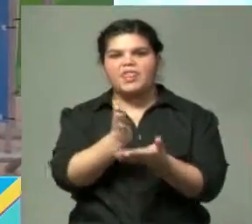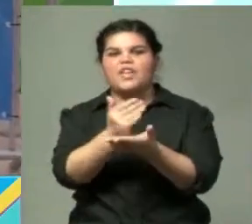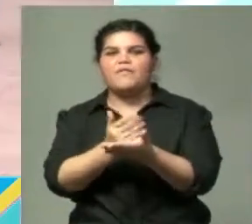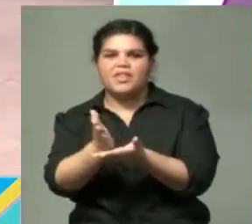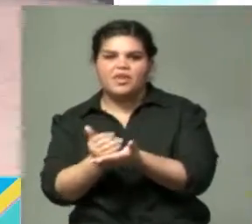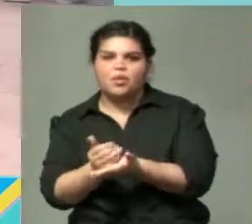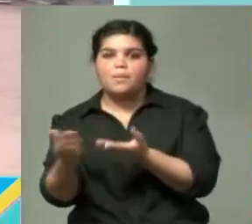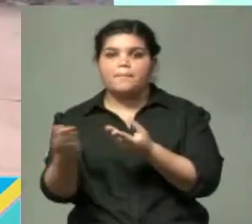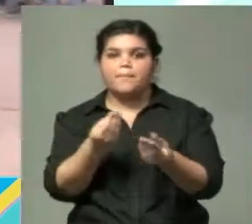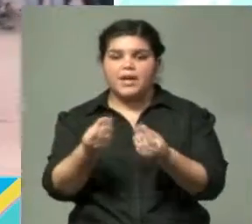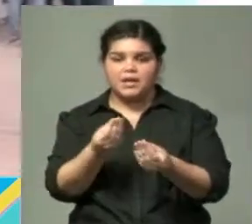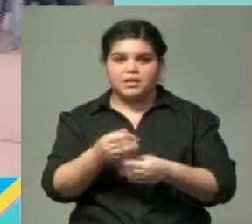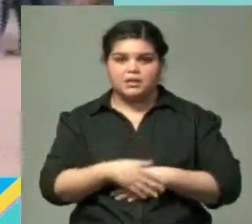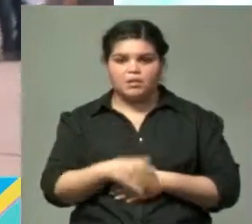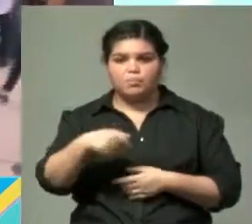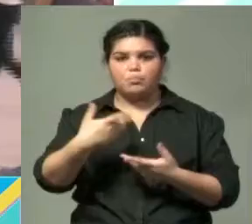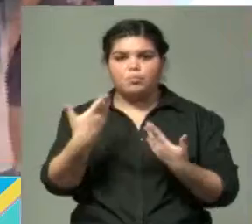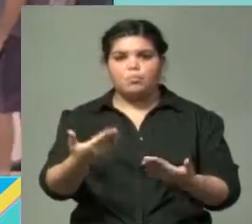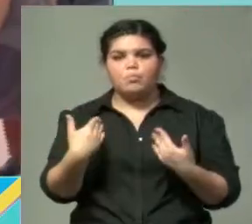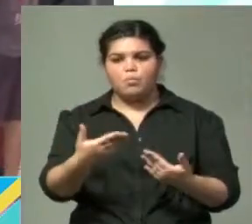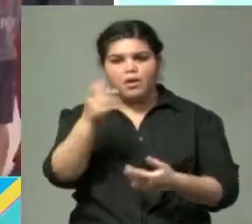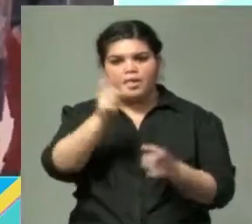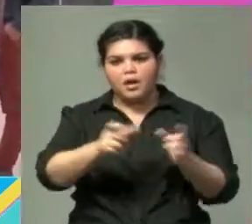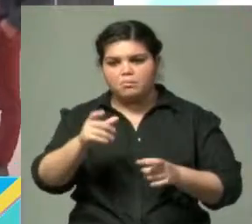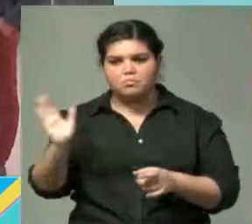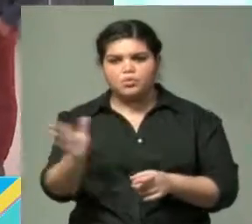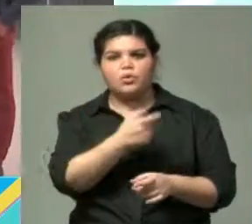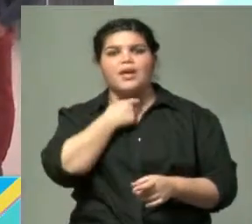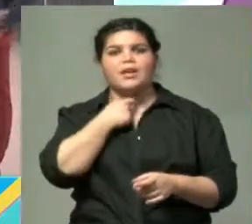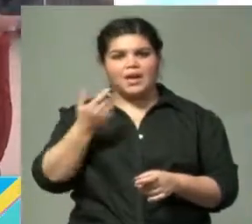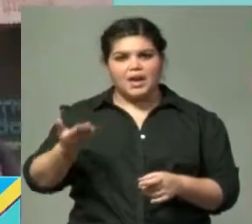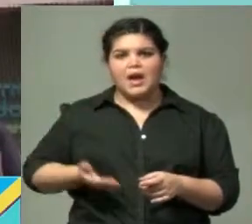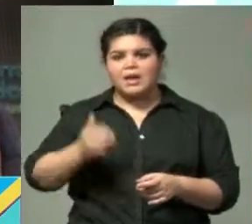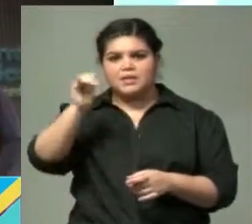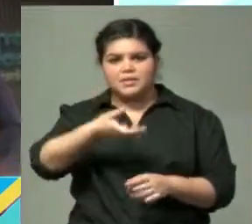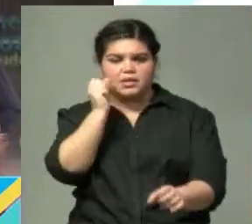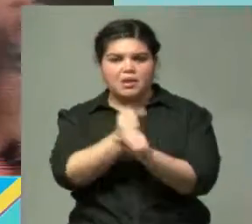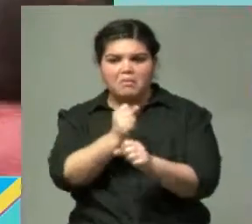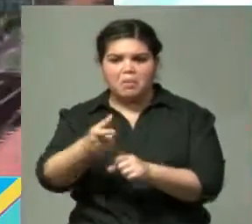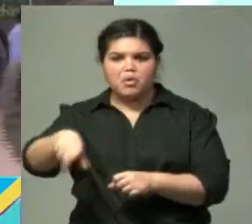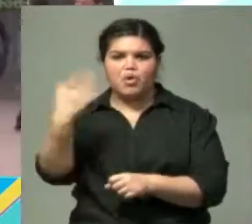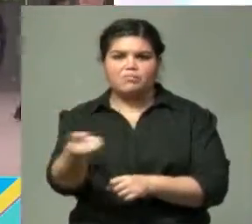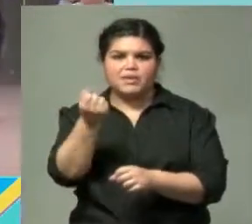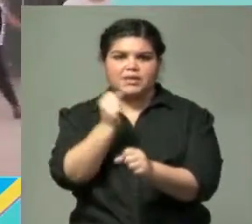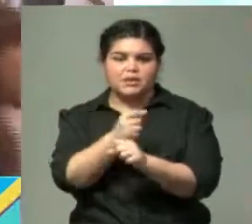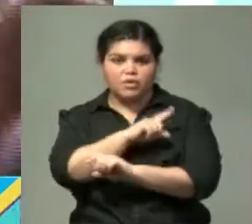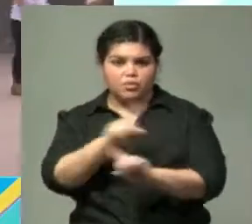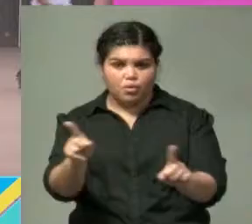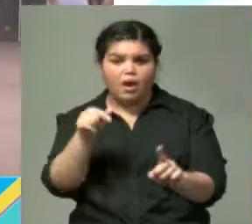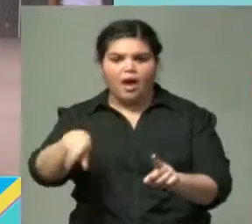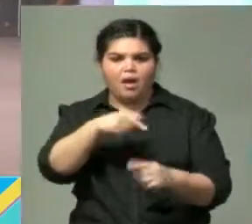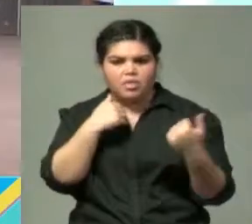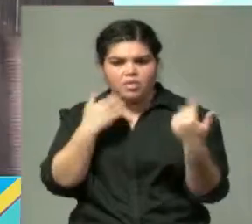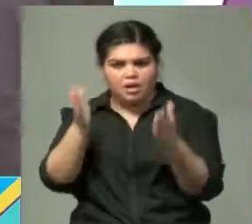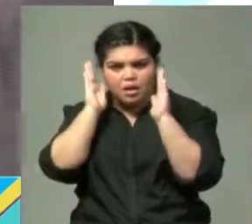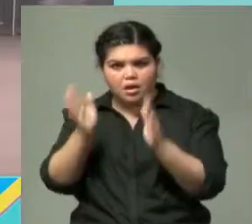pueda ocupar a toda la población que está en condiciones de trabajar y que quiere trabajar y no consigue trabajo. Lo segundo es